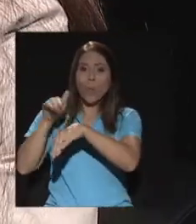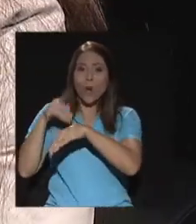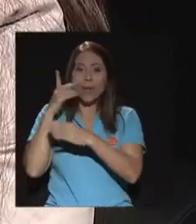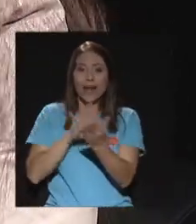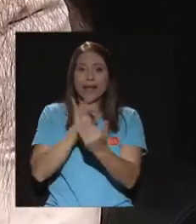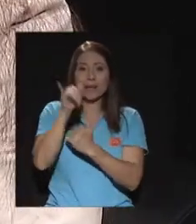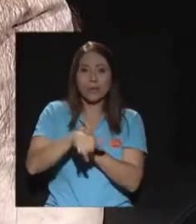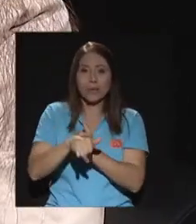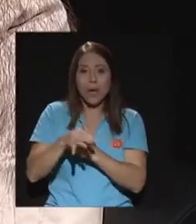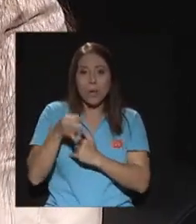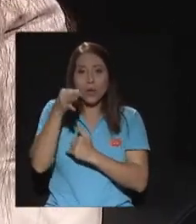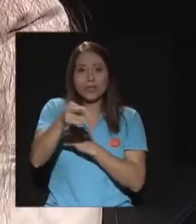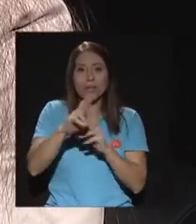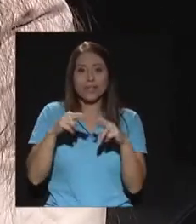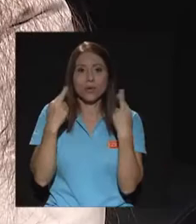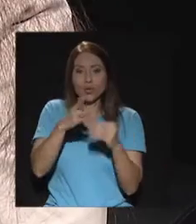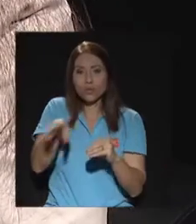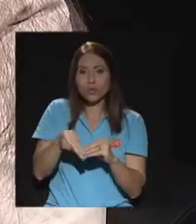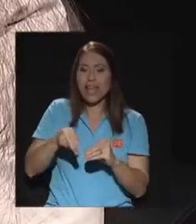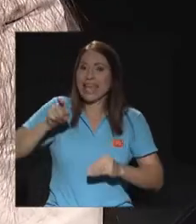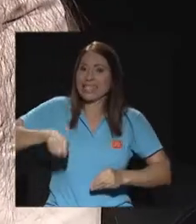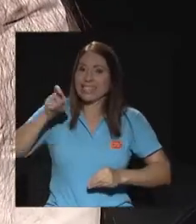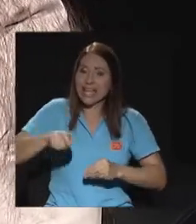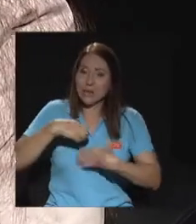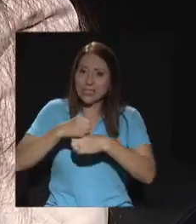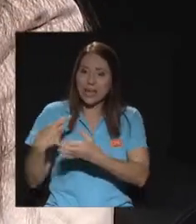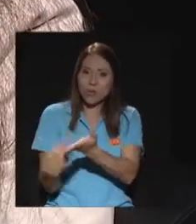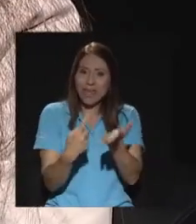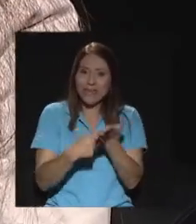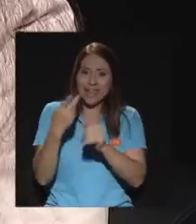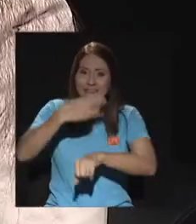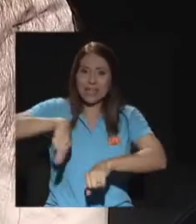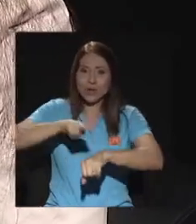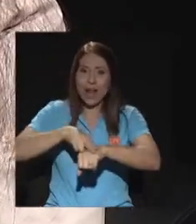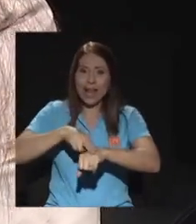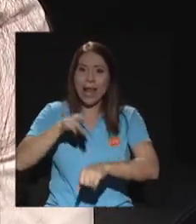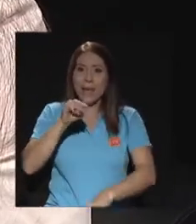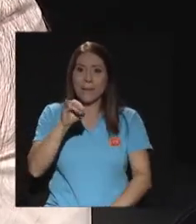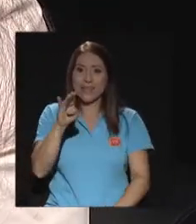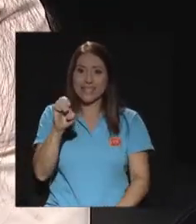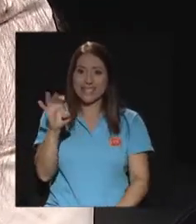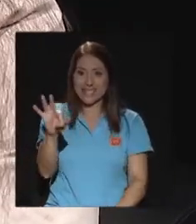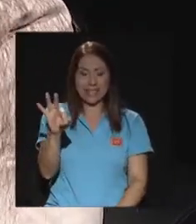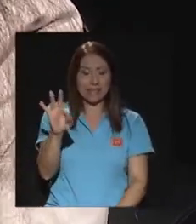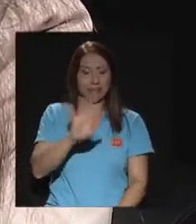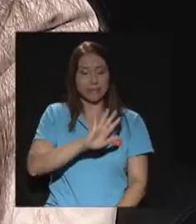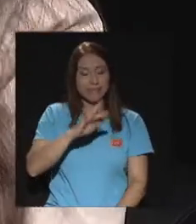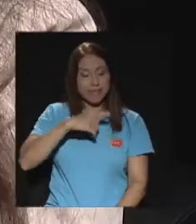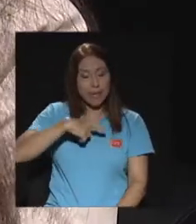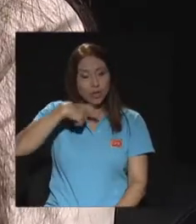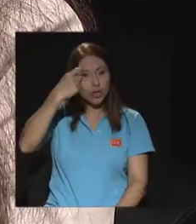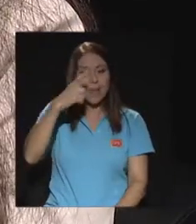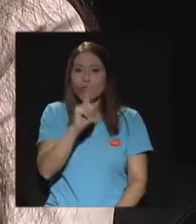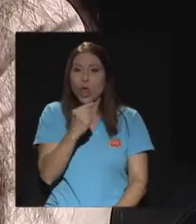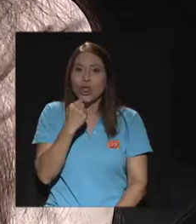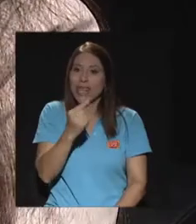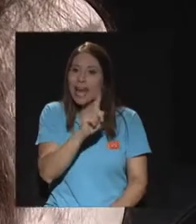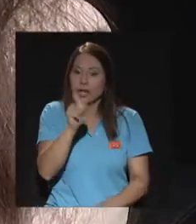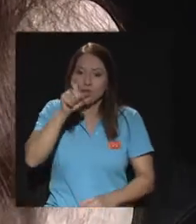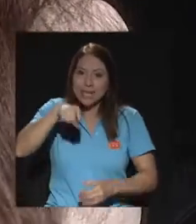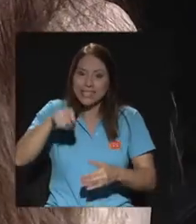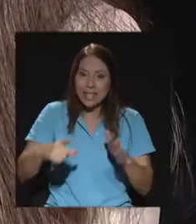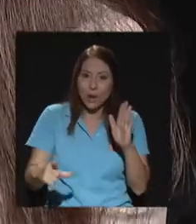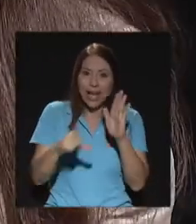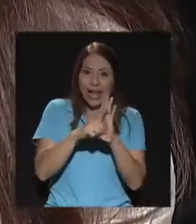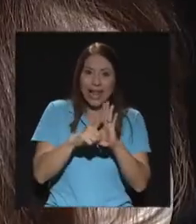extraordinarias. Creo que es urgente que se promueva un debate nacional, que el MISIT vergonzosamente deje de decir que no se ocupa una ley,